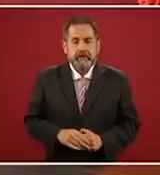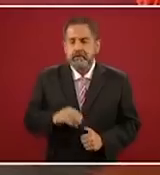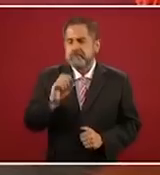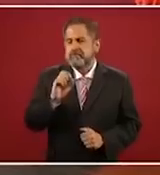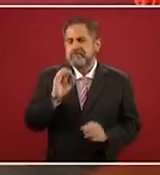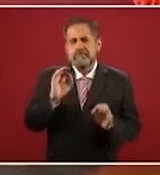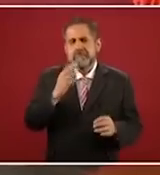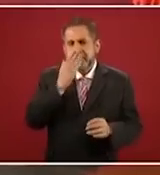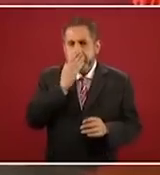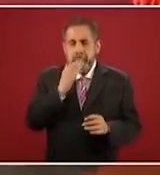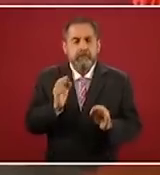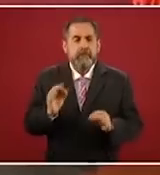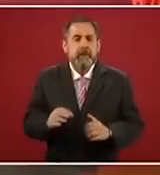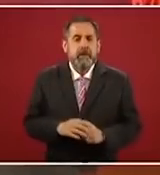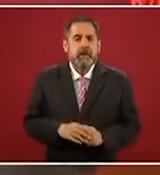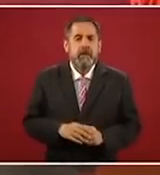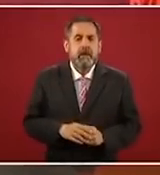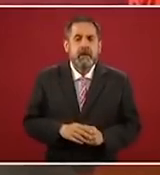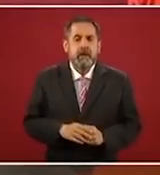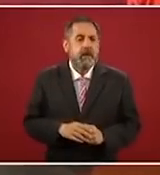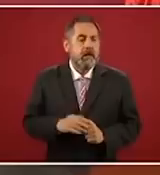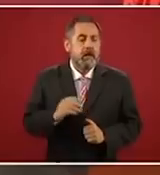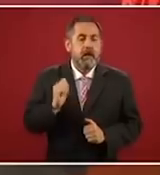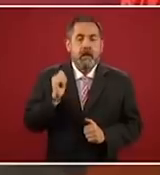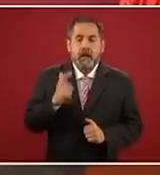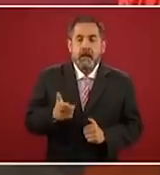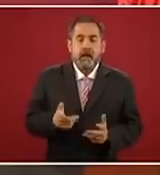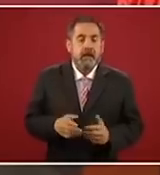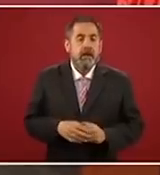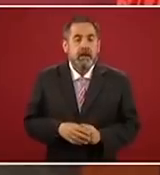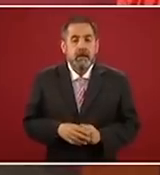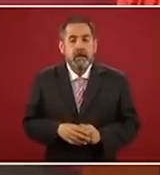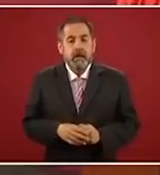sin que tomaran la palabra.